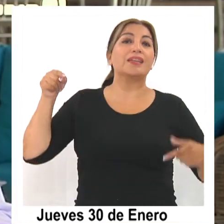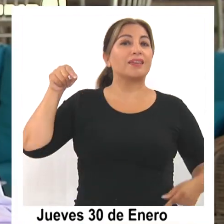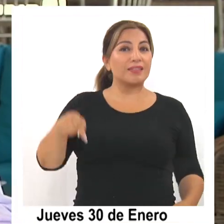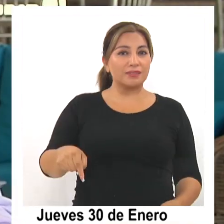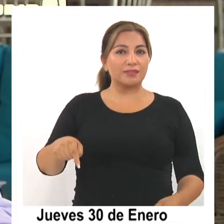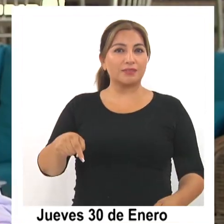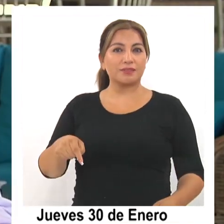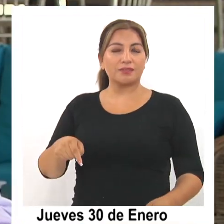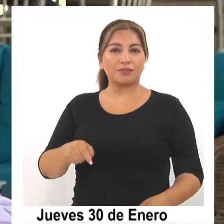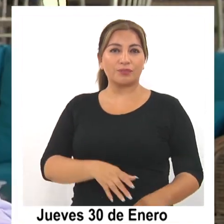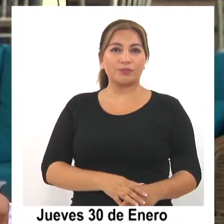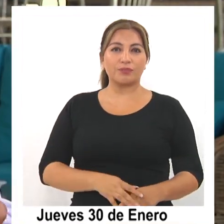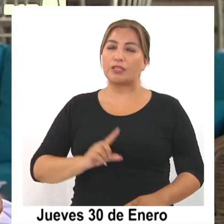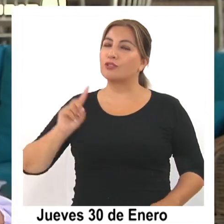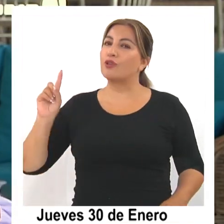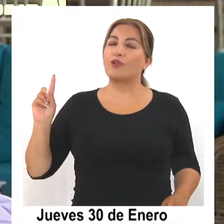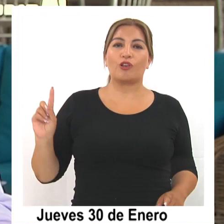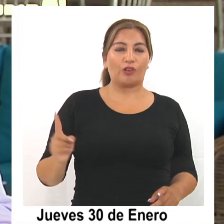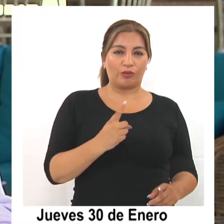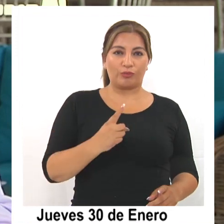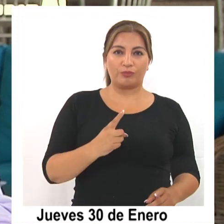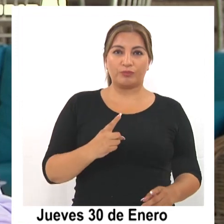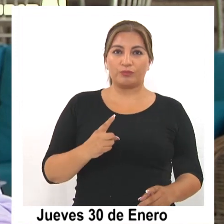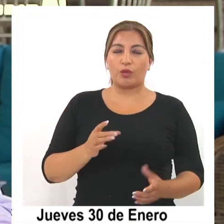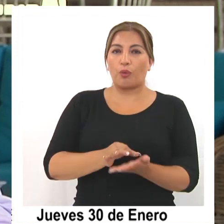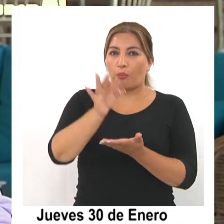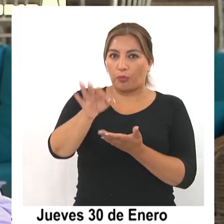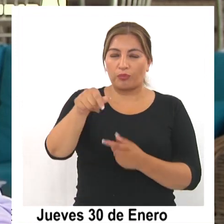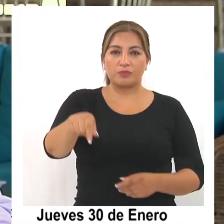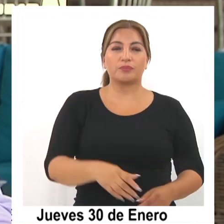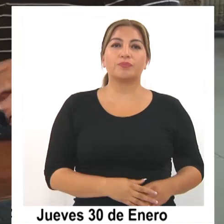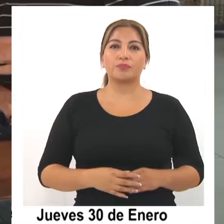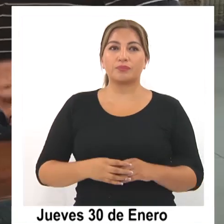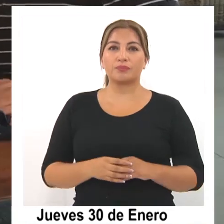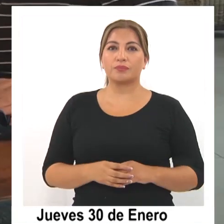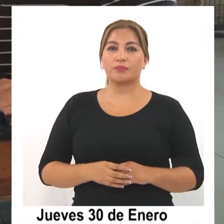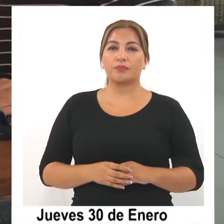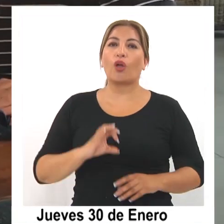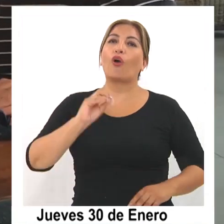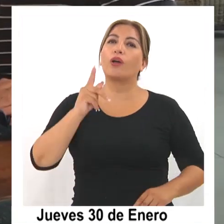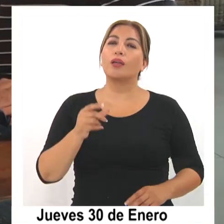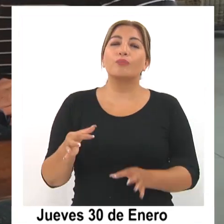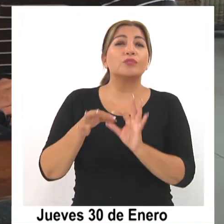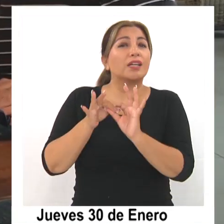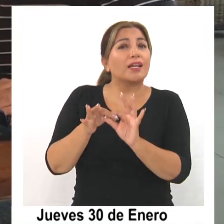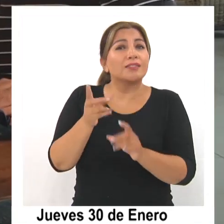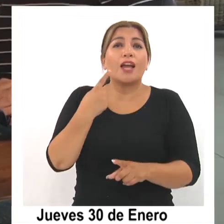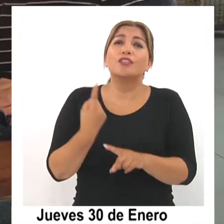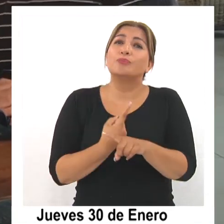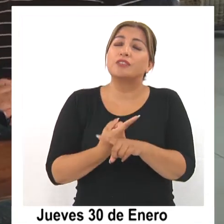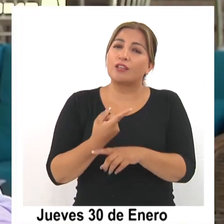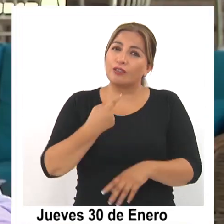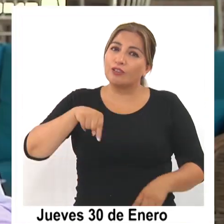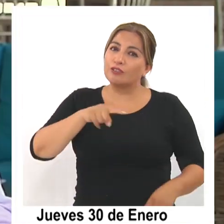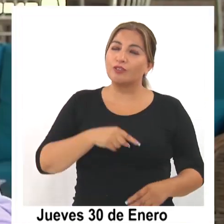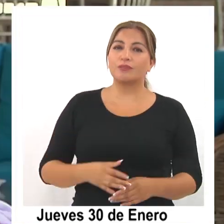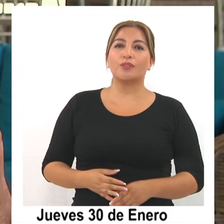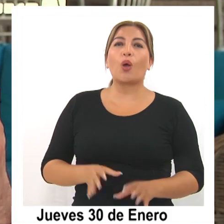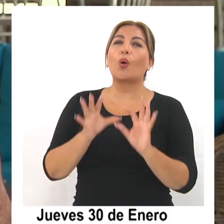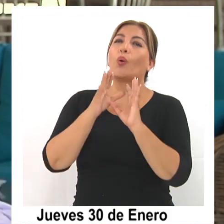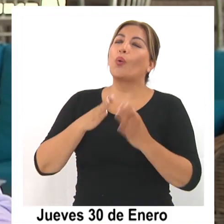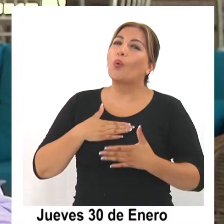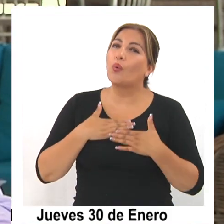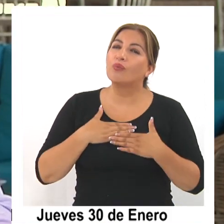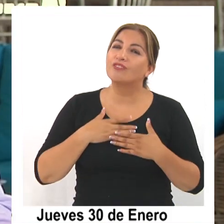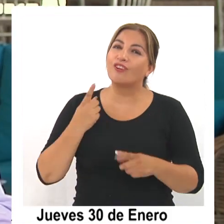si la lengua es lo primordial para un pueblo ok Ignacio gracias por haber estado con nosotros un gusto Karim